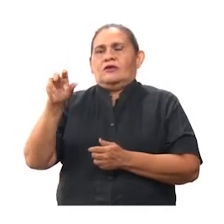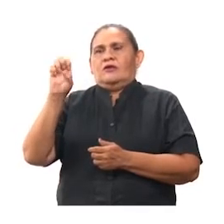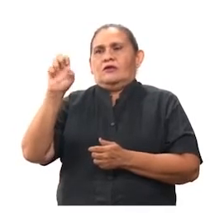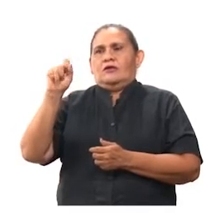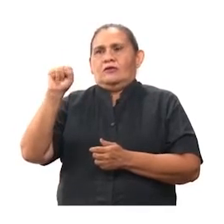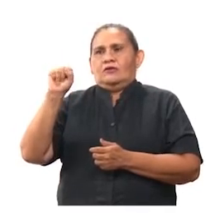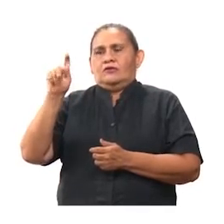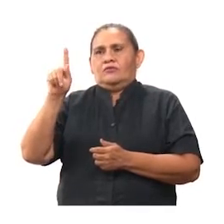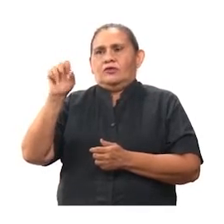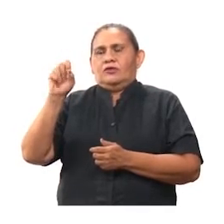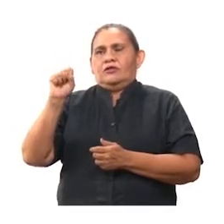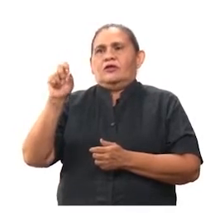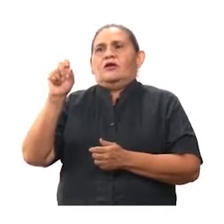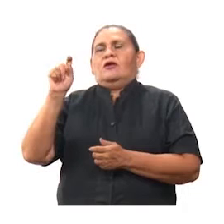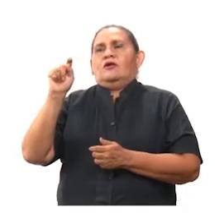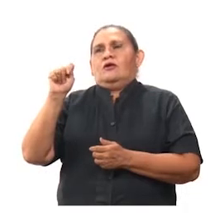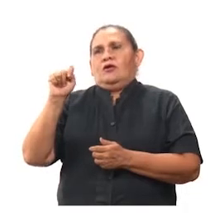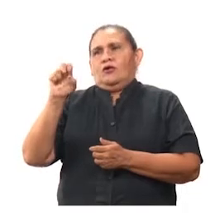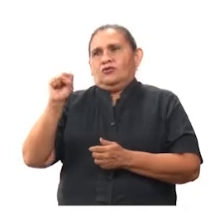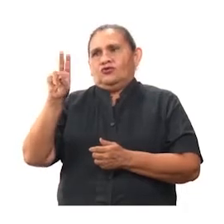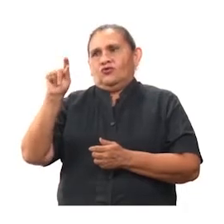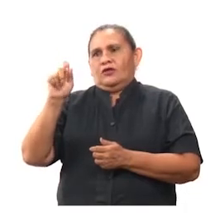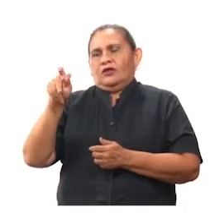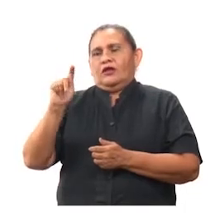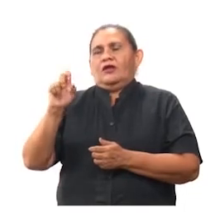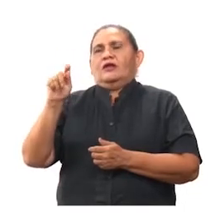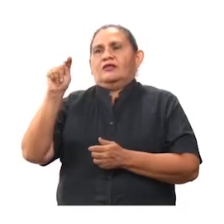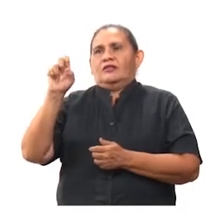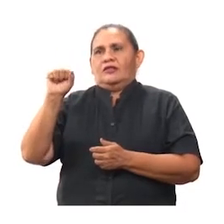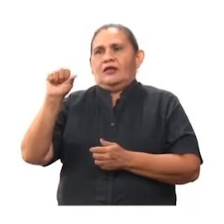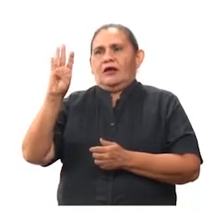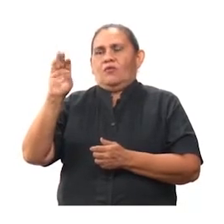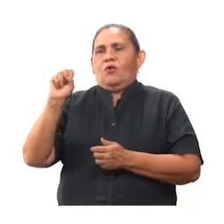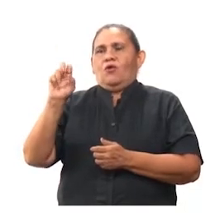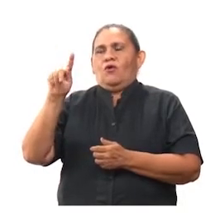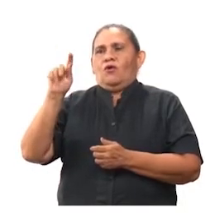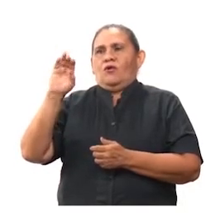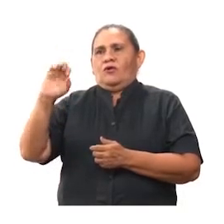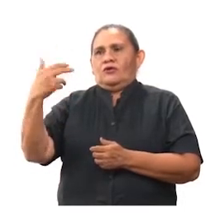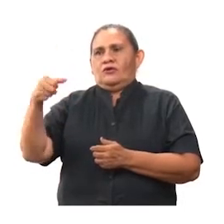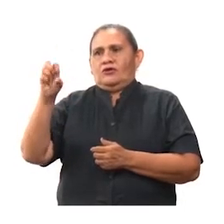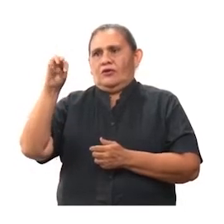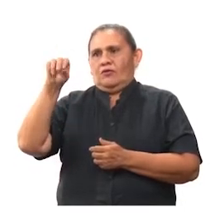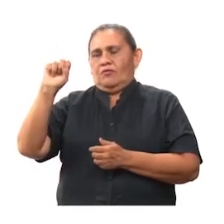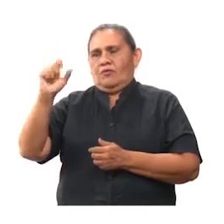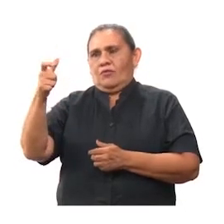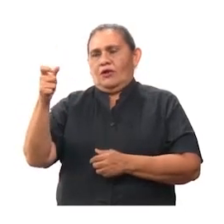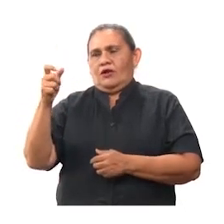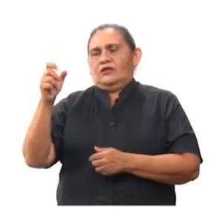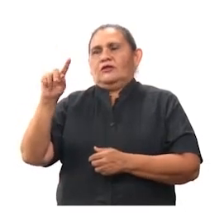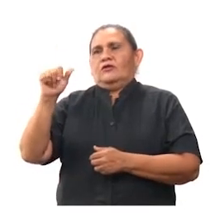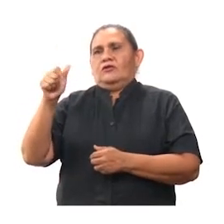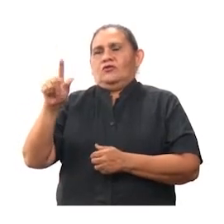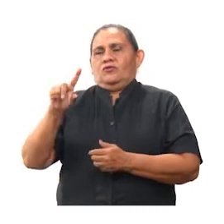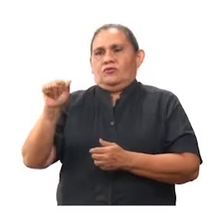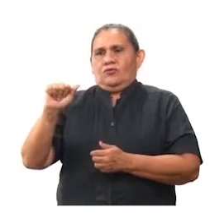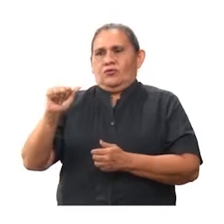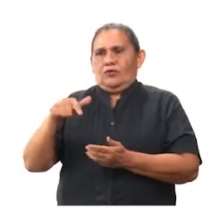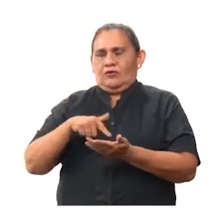Quinchil, Opichén, Suquilá, Tamec, Teabo, Telchac Pueblo, Temax, Tuncás, Tzucacap, Xochel y